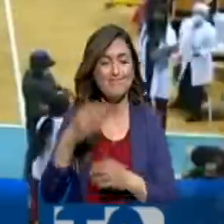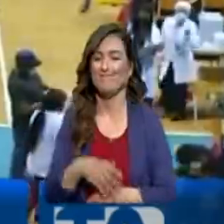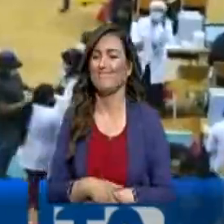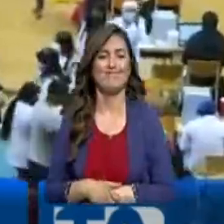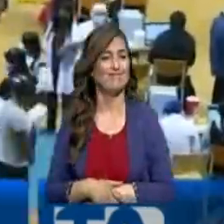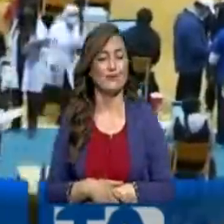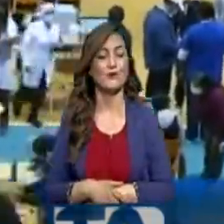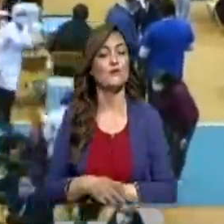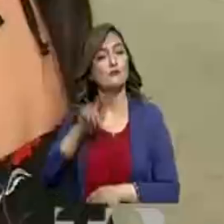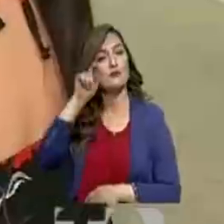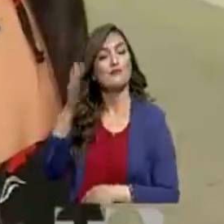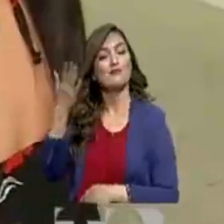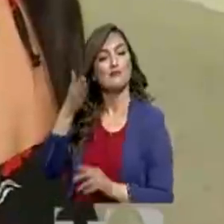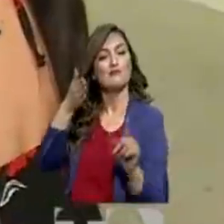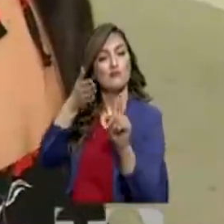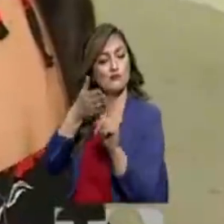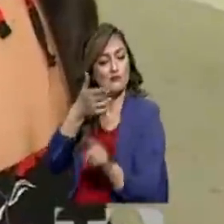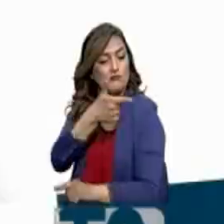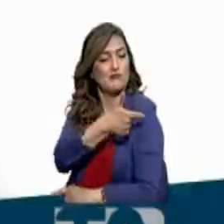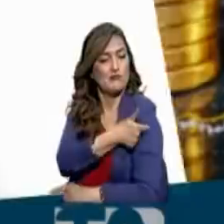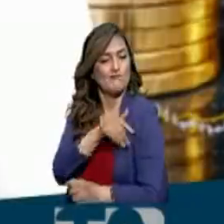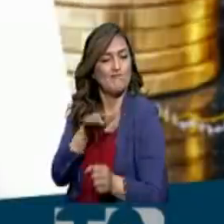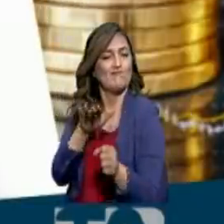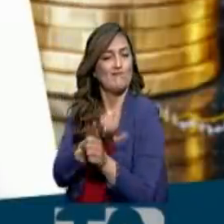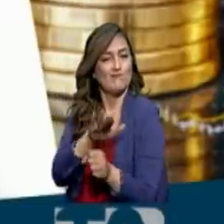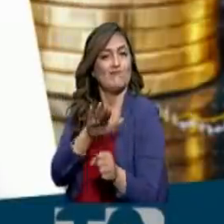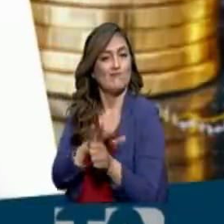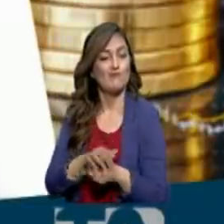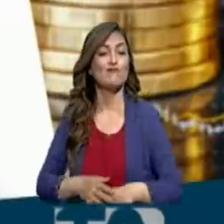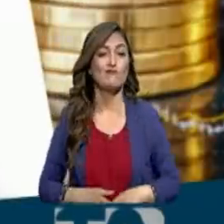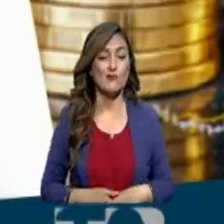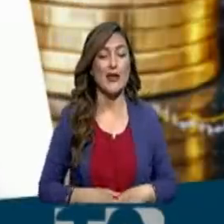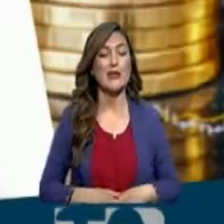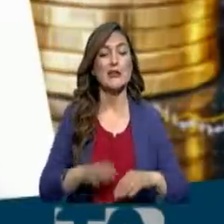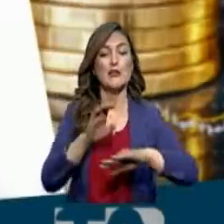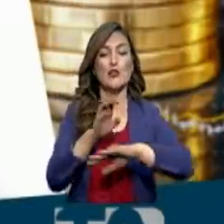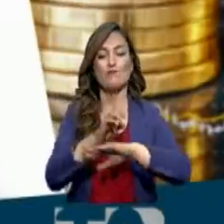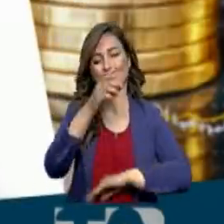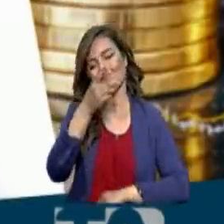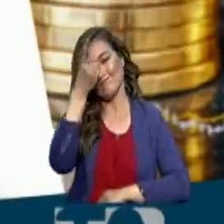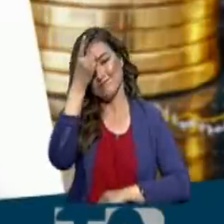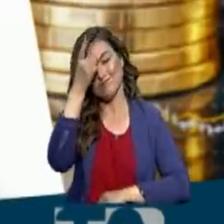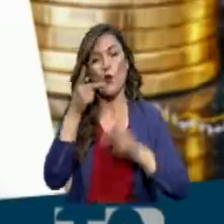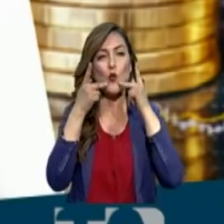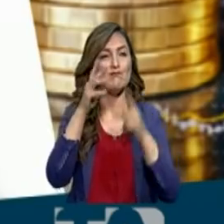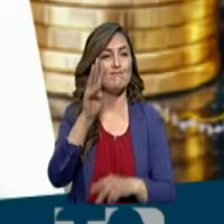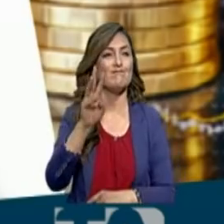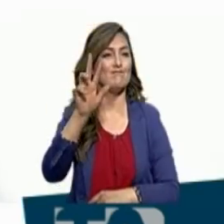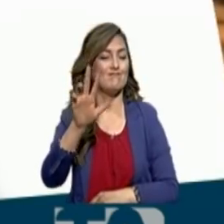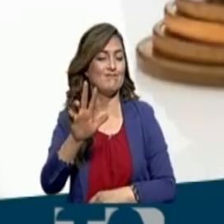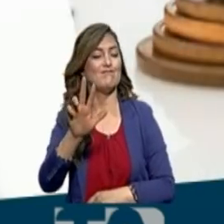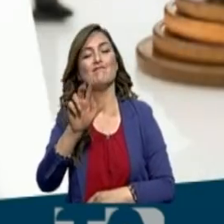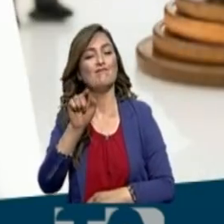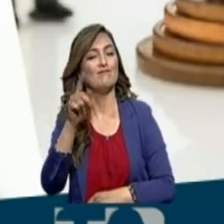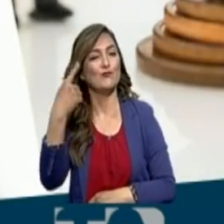hablando. Recordando que alcanzó su meta de vacunación, que el país tiene una deuda pública de 63 mil millones, un déficit de 7 mil,